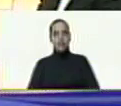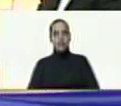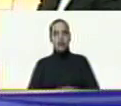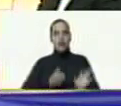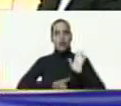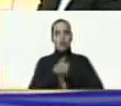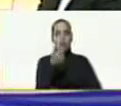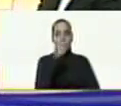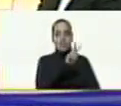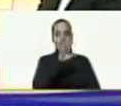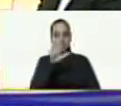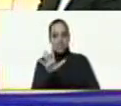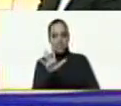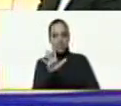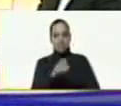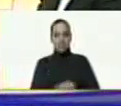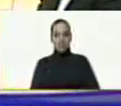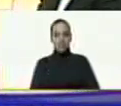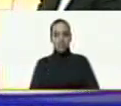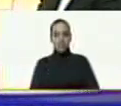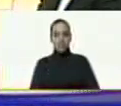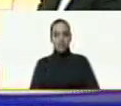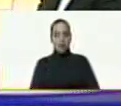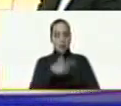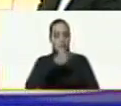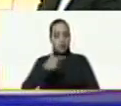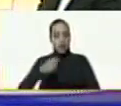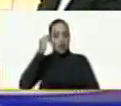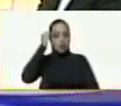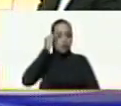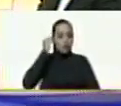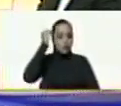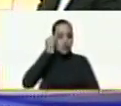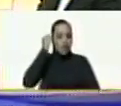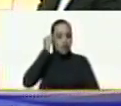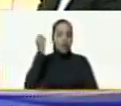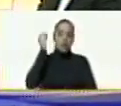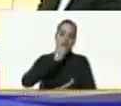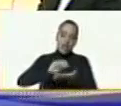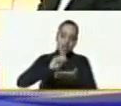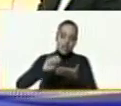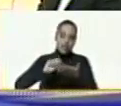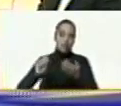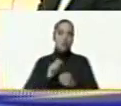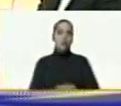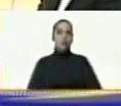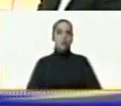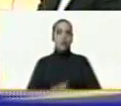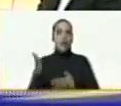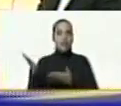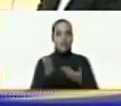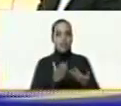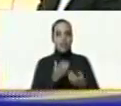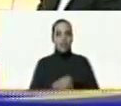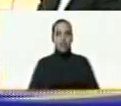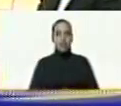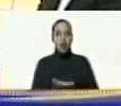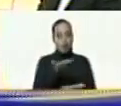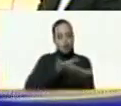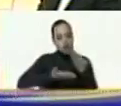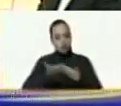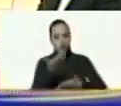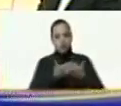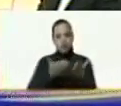de 25 intelectuales, pensadores, escritores que vienen a compartir en